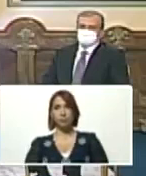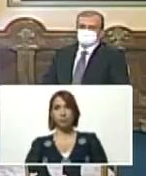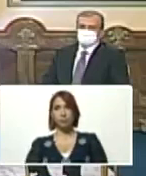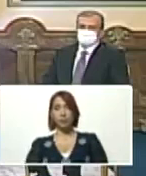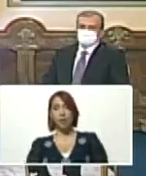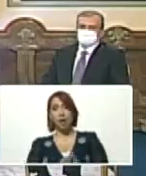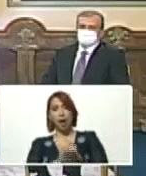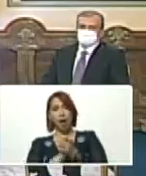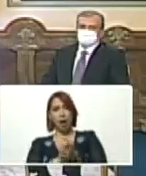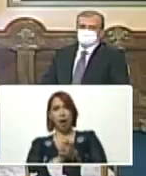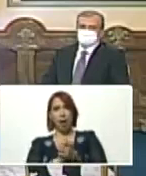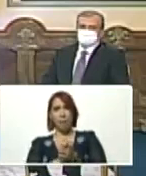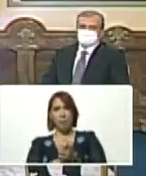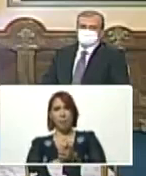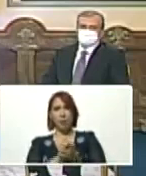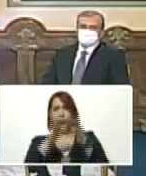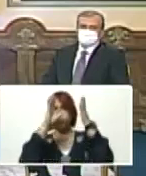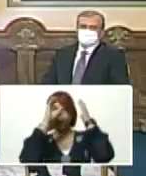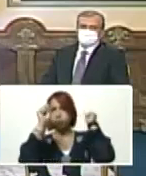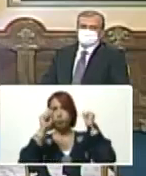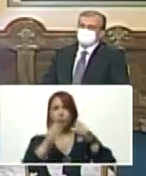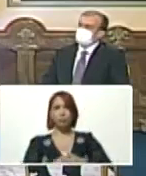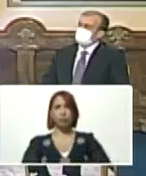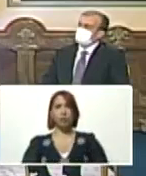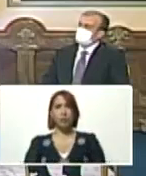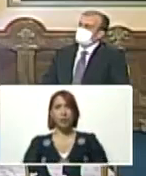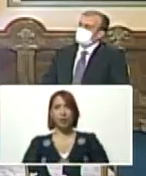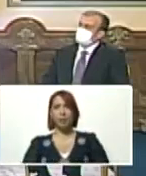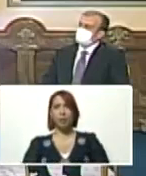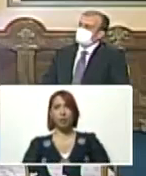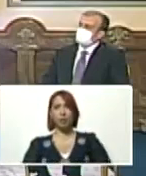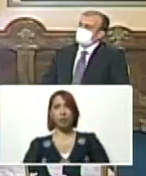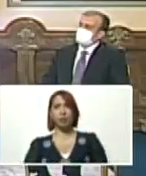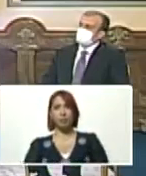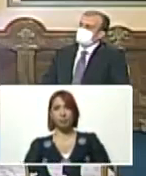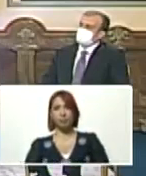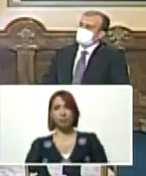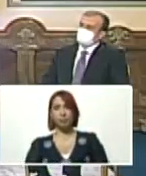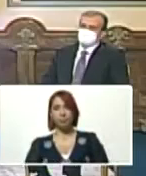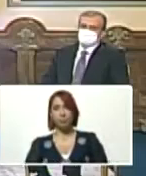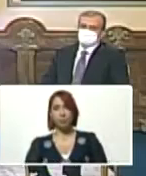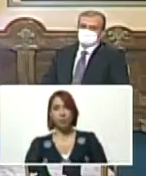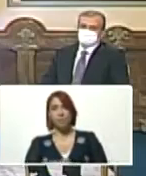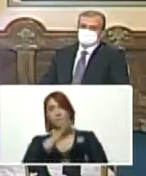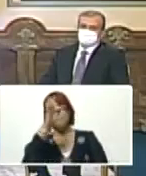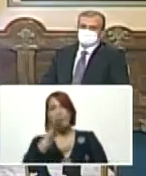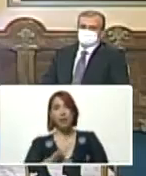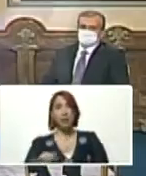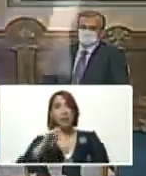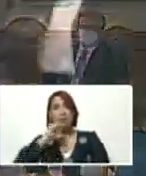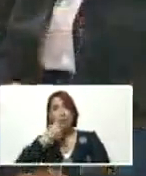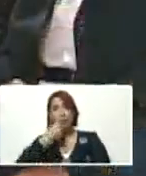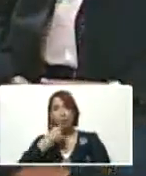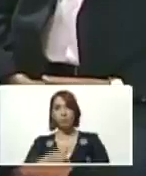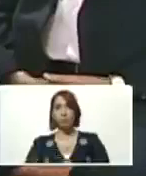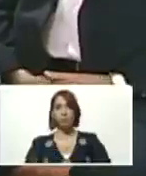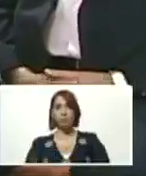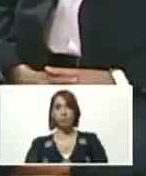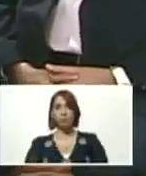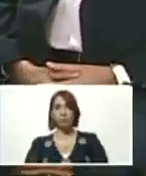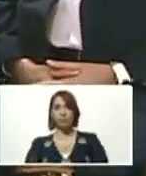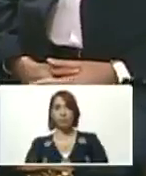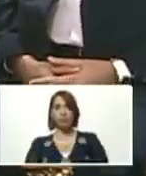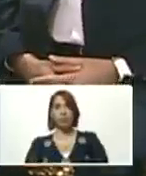compañeros embajadores, amigos embajadores de la Federación Rusa, de la